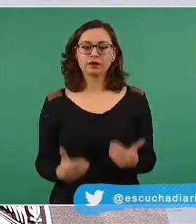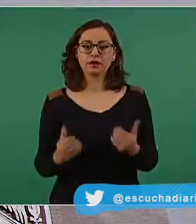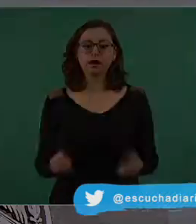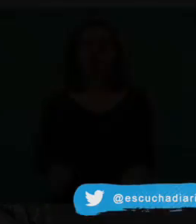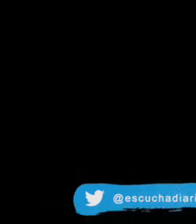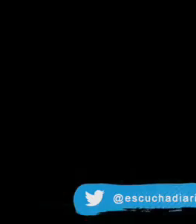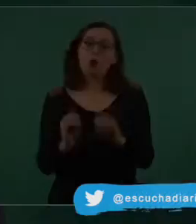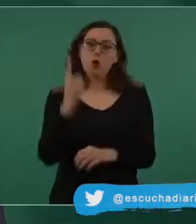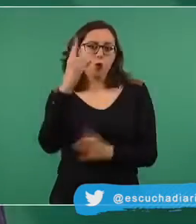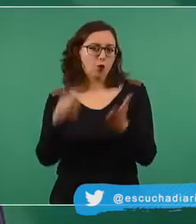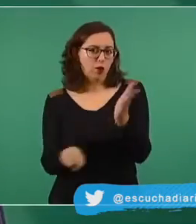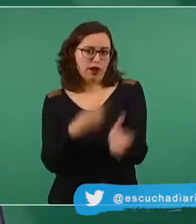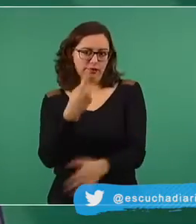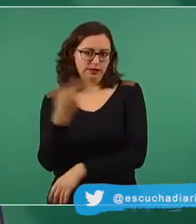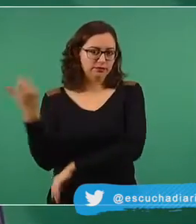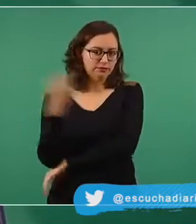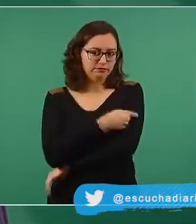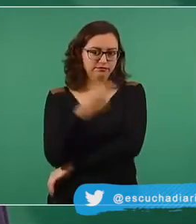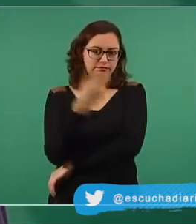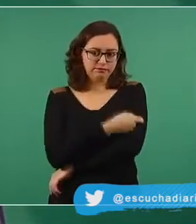a